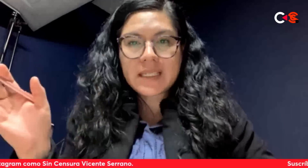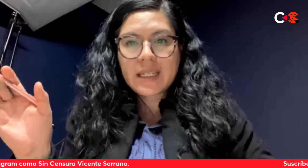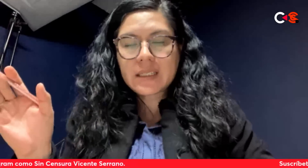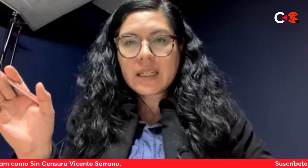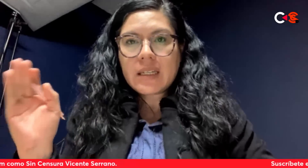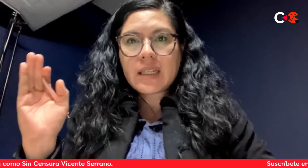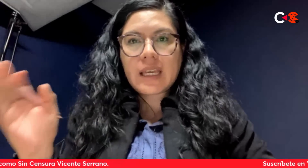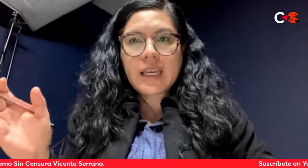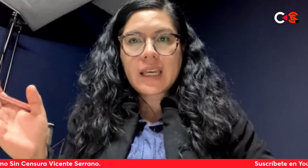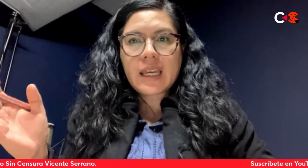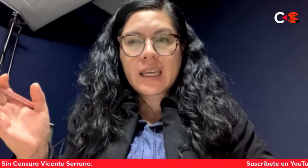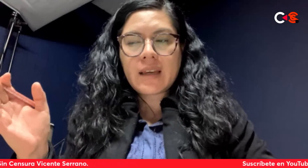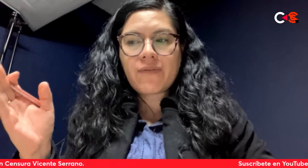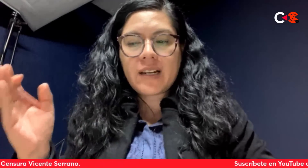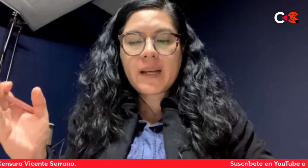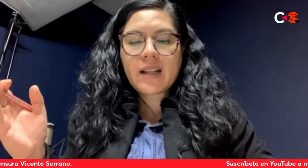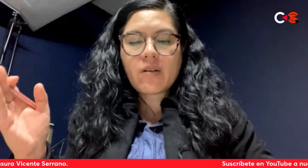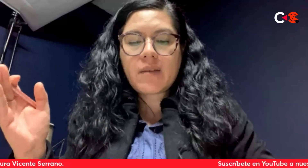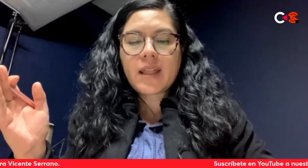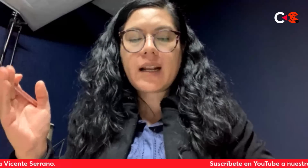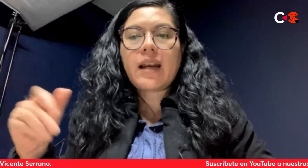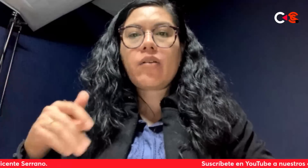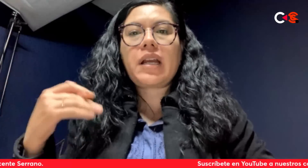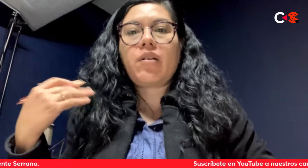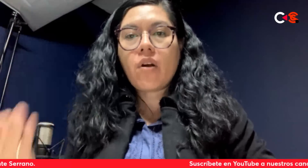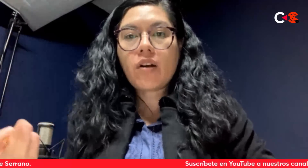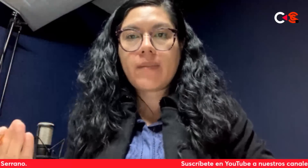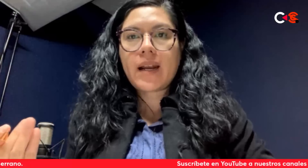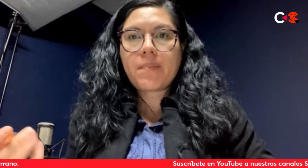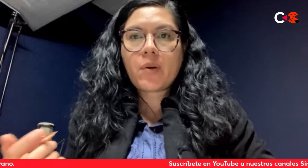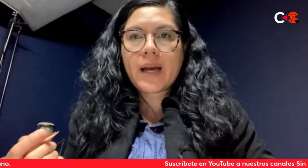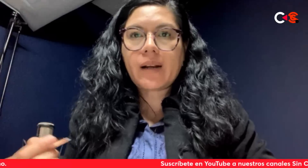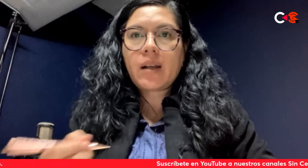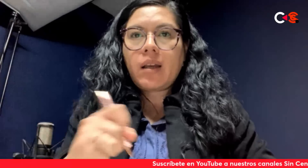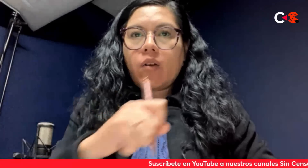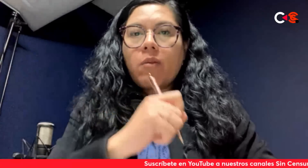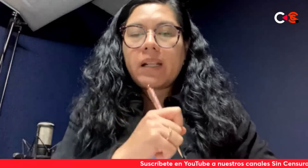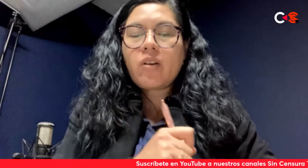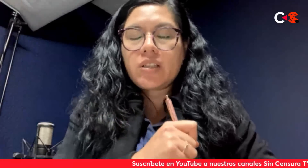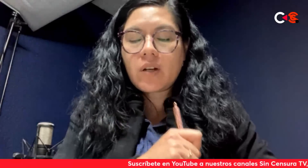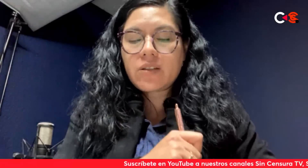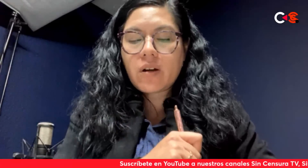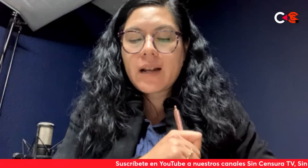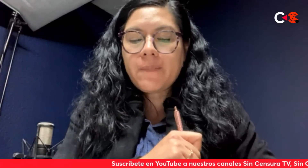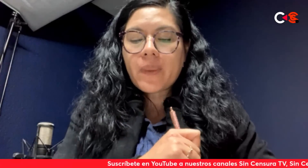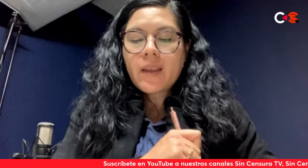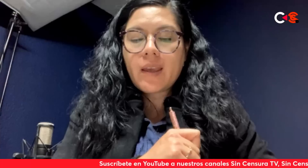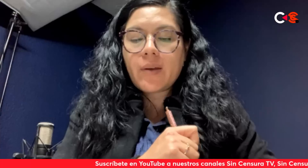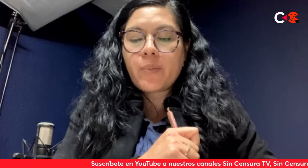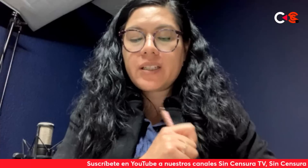2 meses de que Felipe Calderón había declarado que no lo iban a aprobar como Partido de Acción